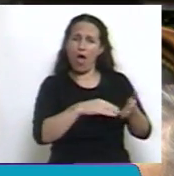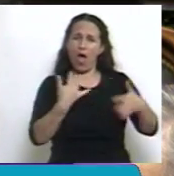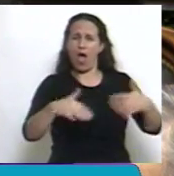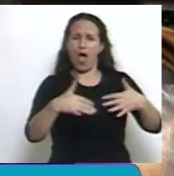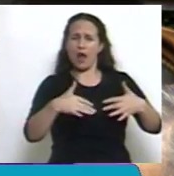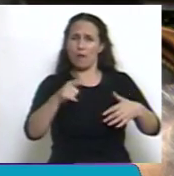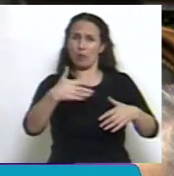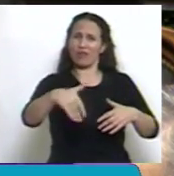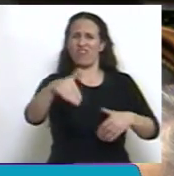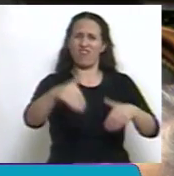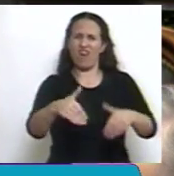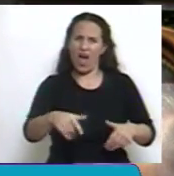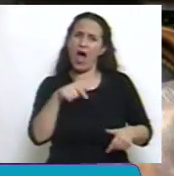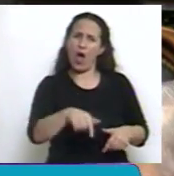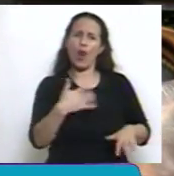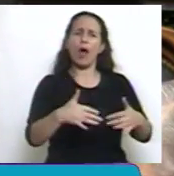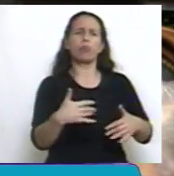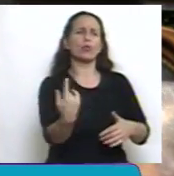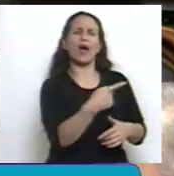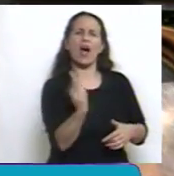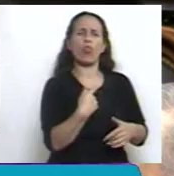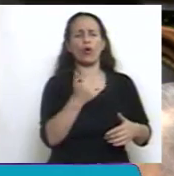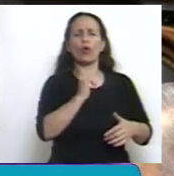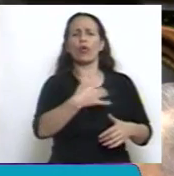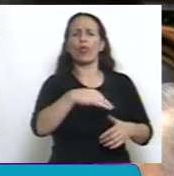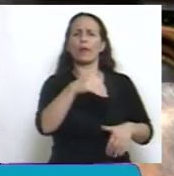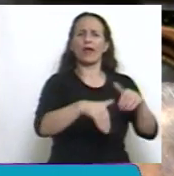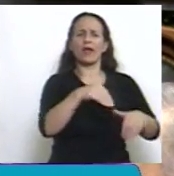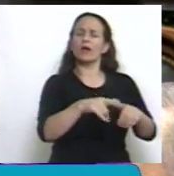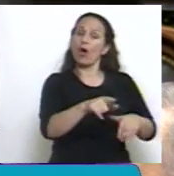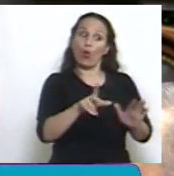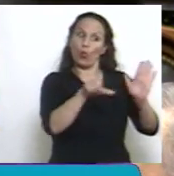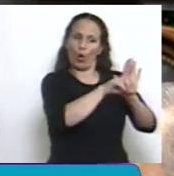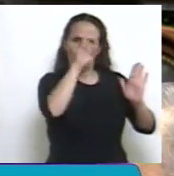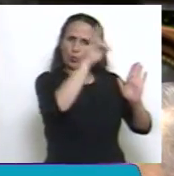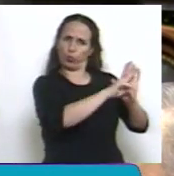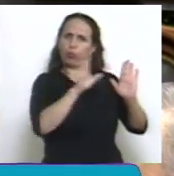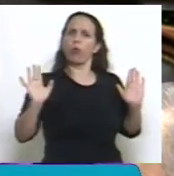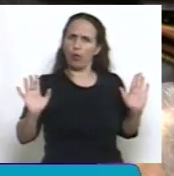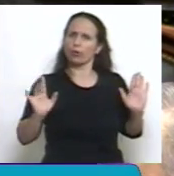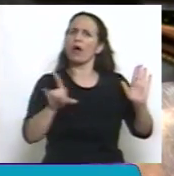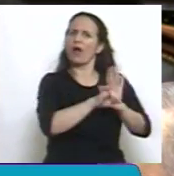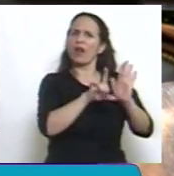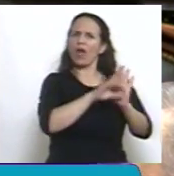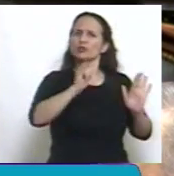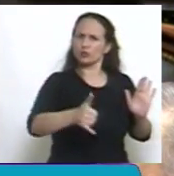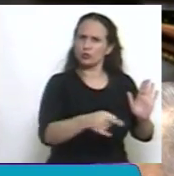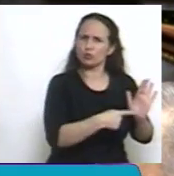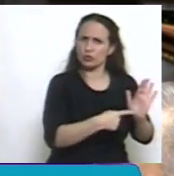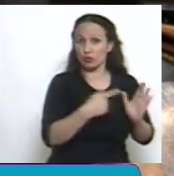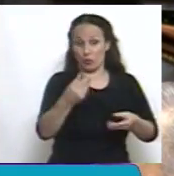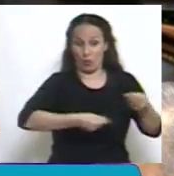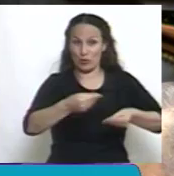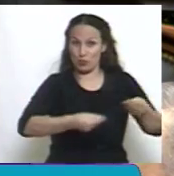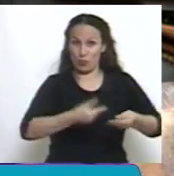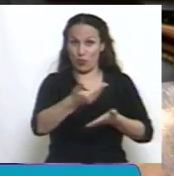tiempos electorales nos vengan a querer correr con la vaina de que están cumpliendo la ley. Sí, una ley manda enviar el proyecto de